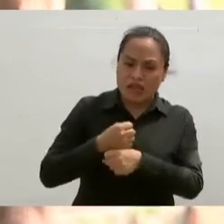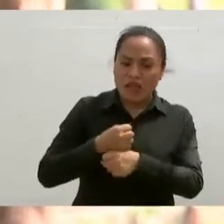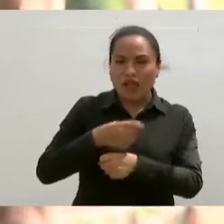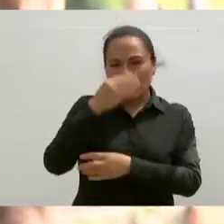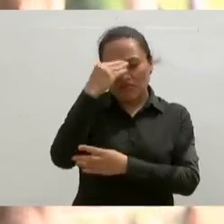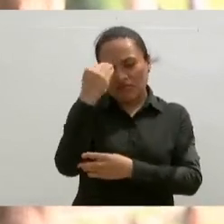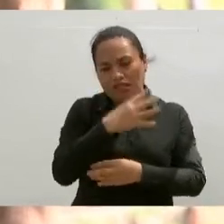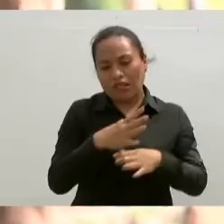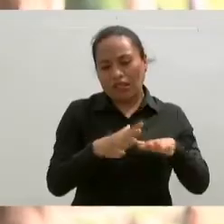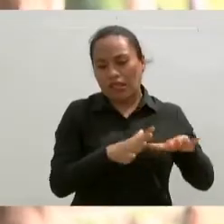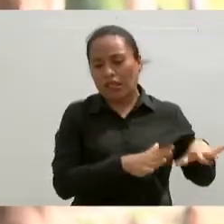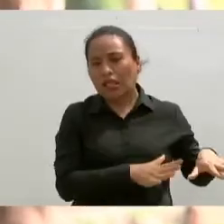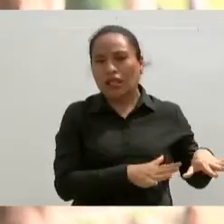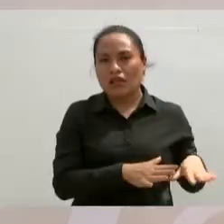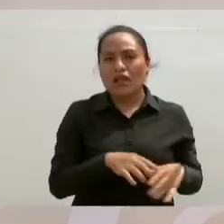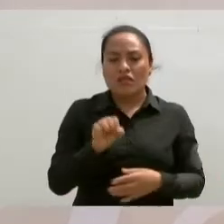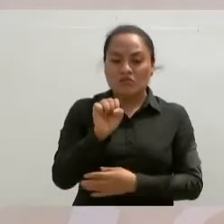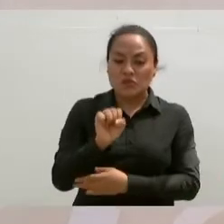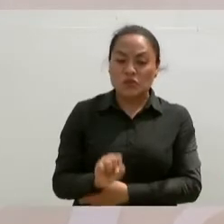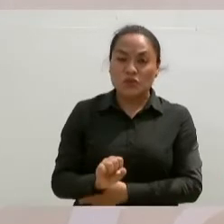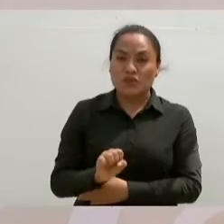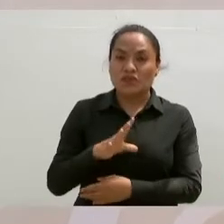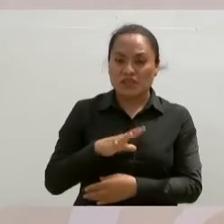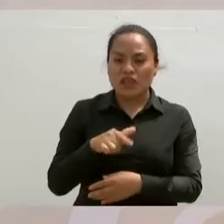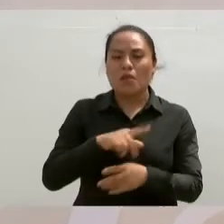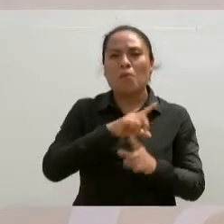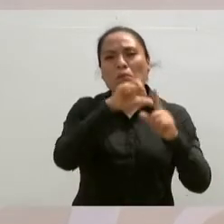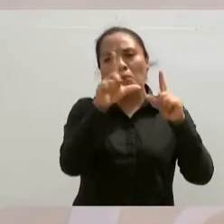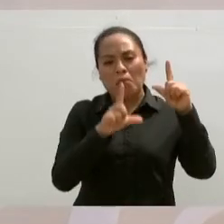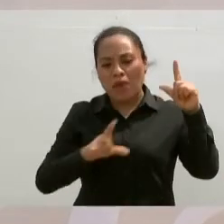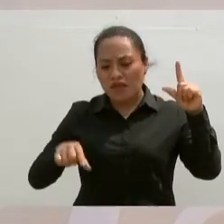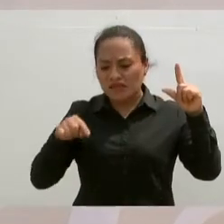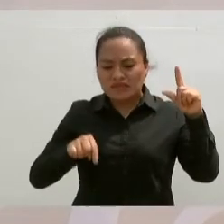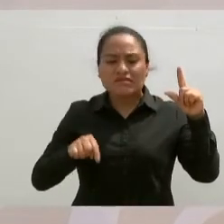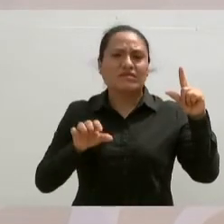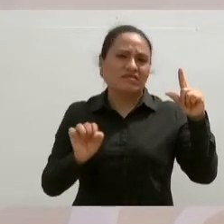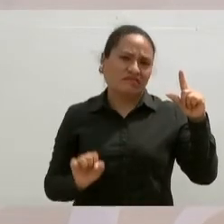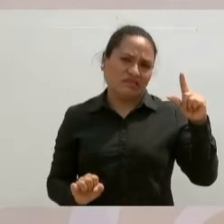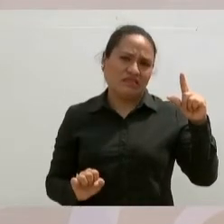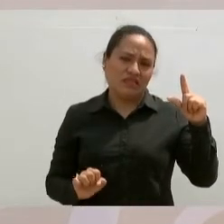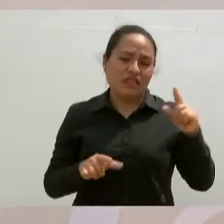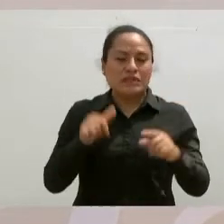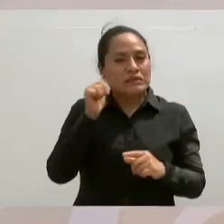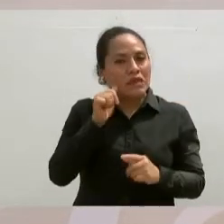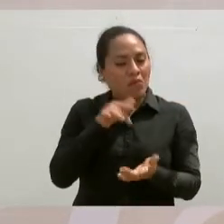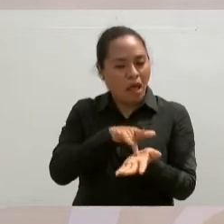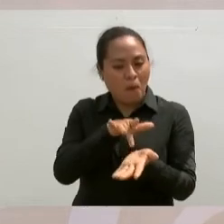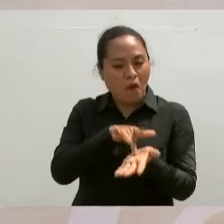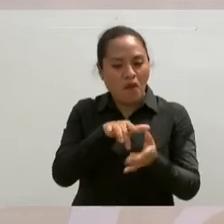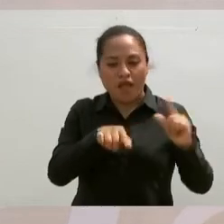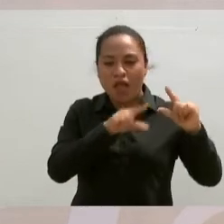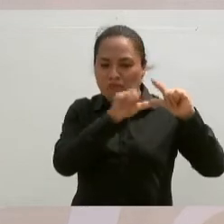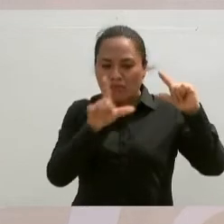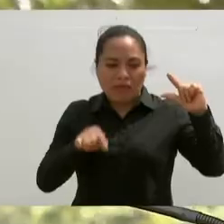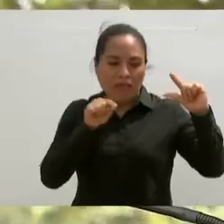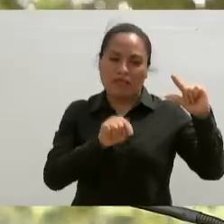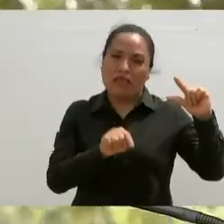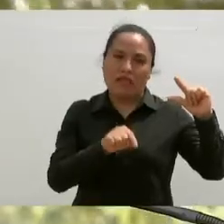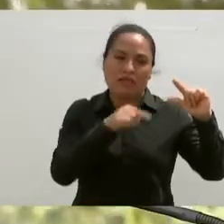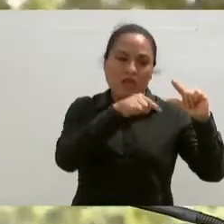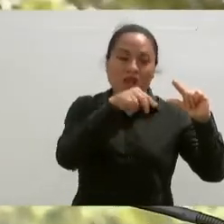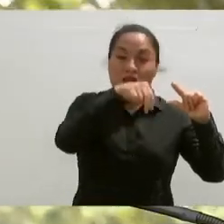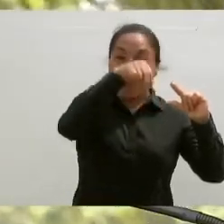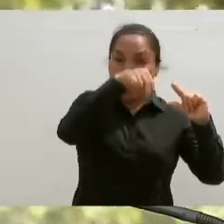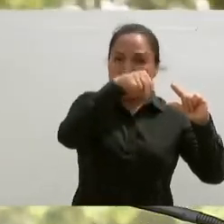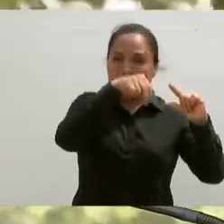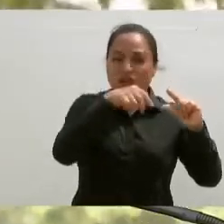abandonó el sureste del país. Todo era para el centro, para el norte, y se tenía